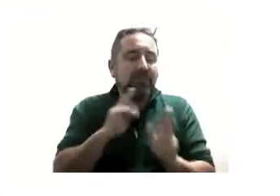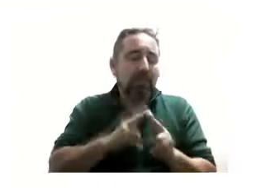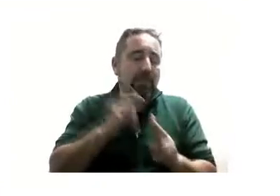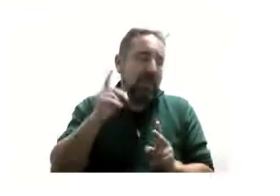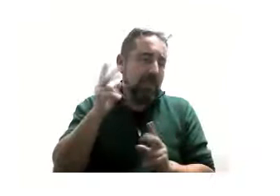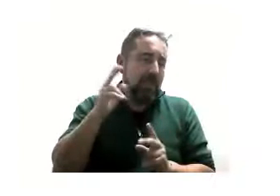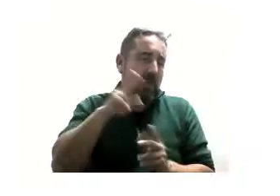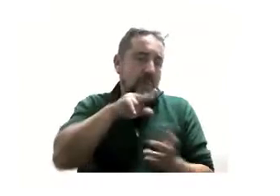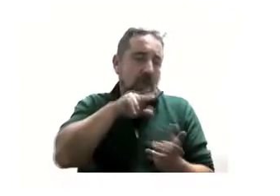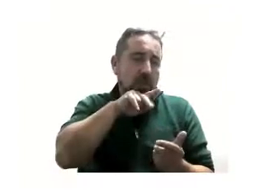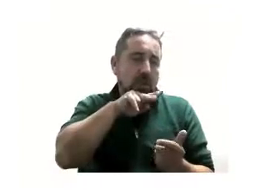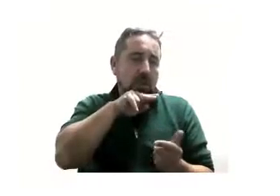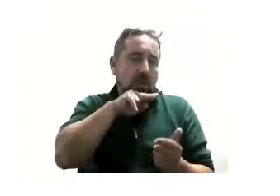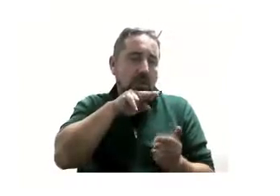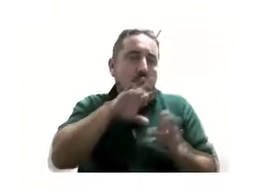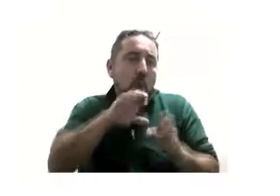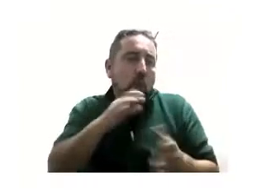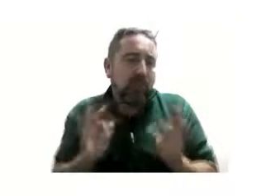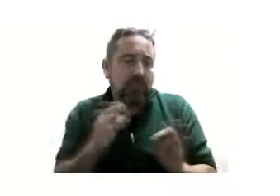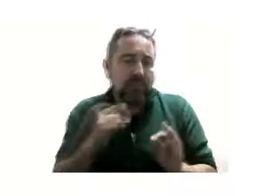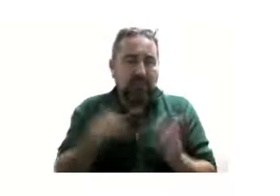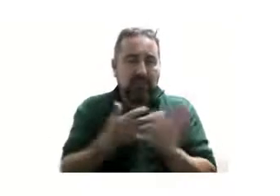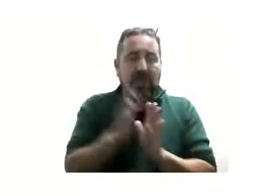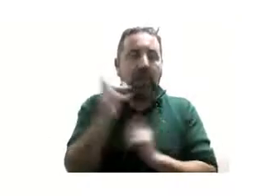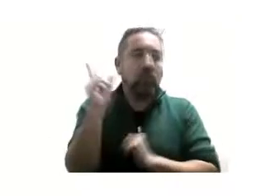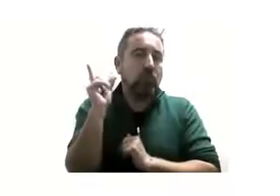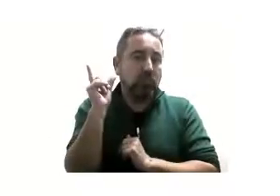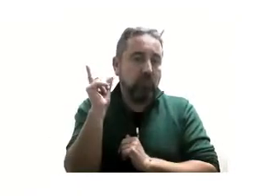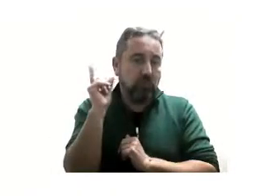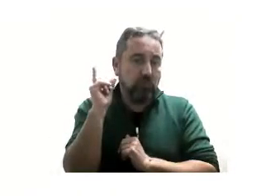decir, cuando se ha producido una sordera